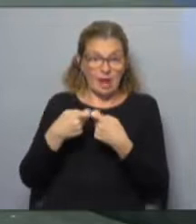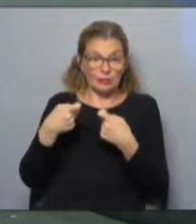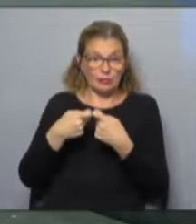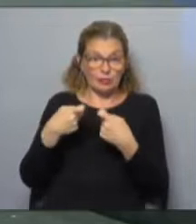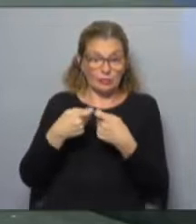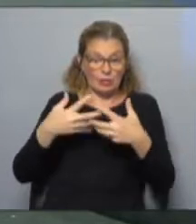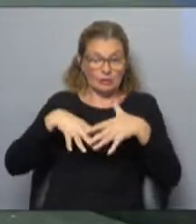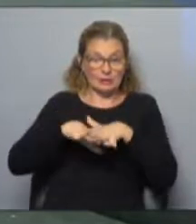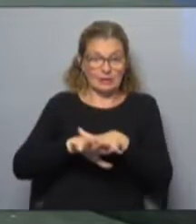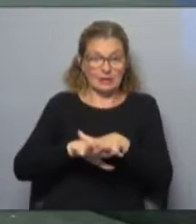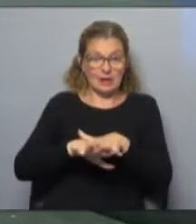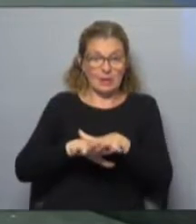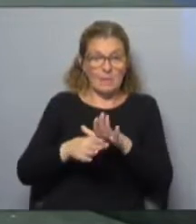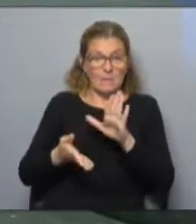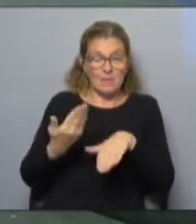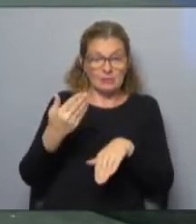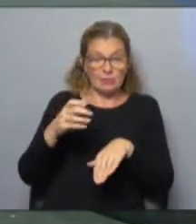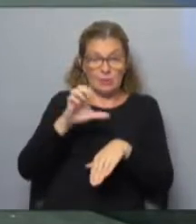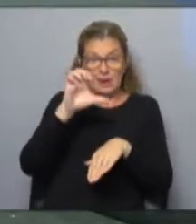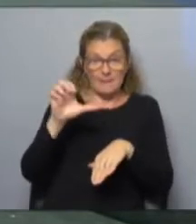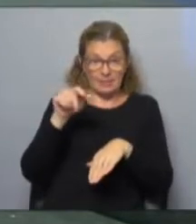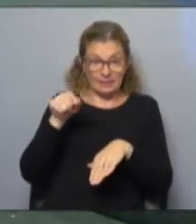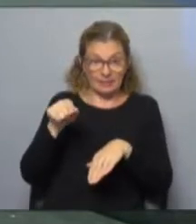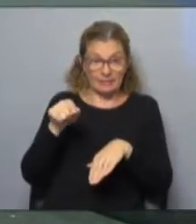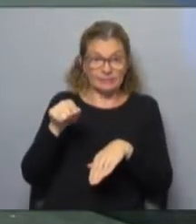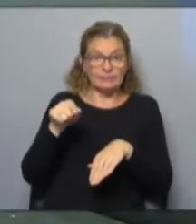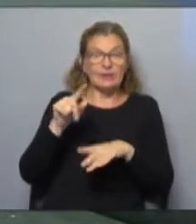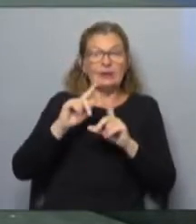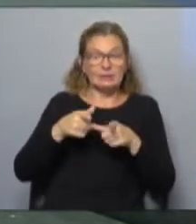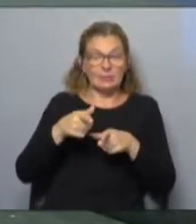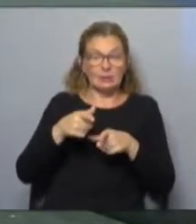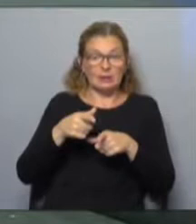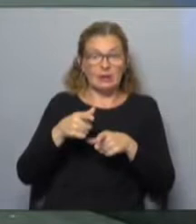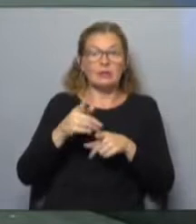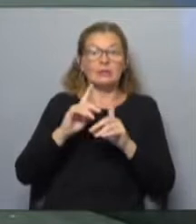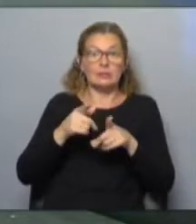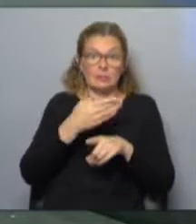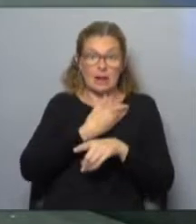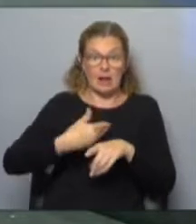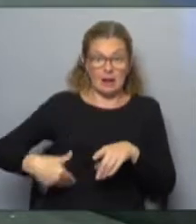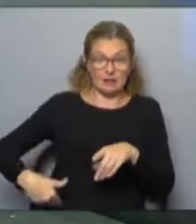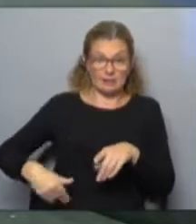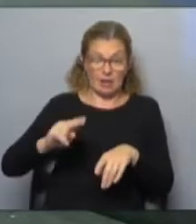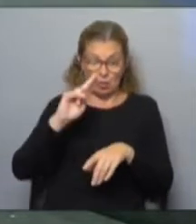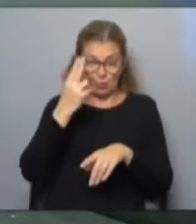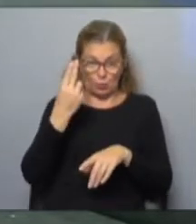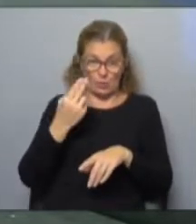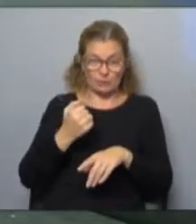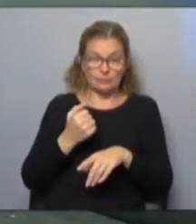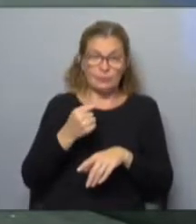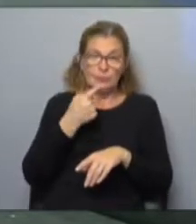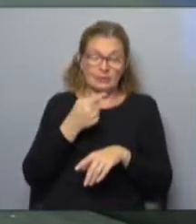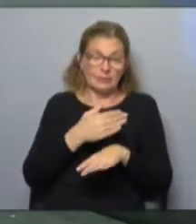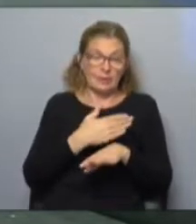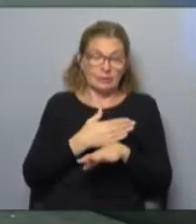integrada en mayor medida por la empresa belga Catunasi y también en menor medida por el Estado uruguayo. Como